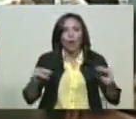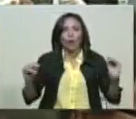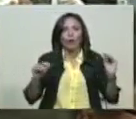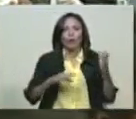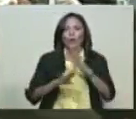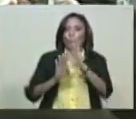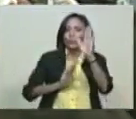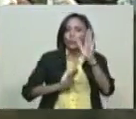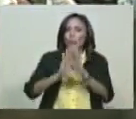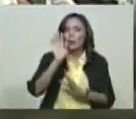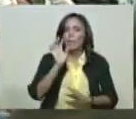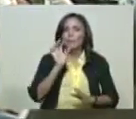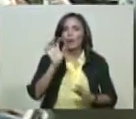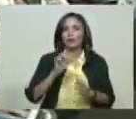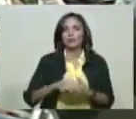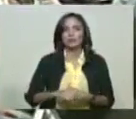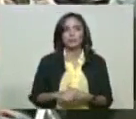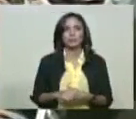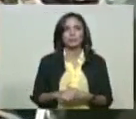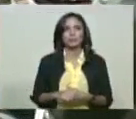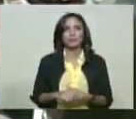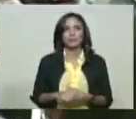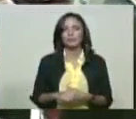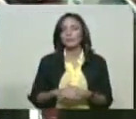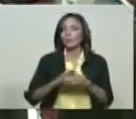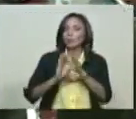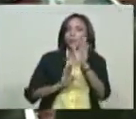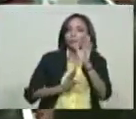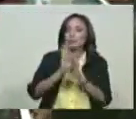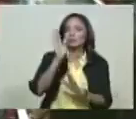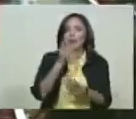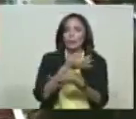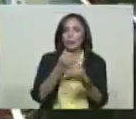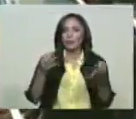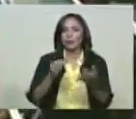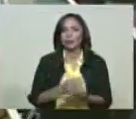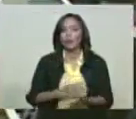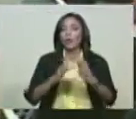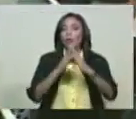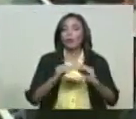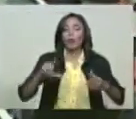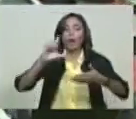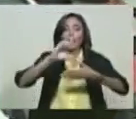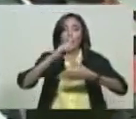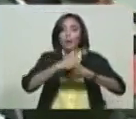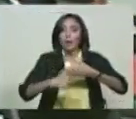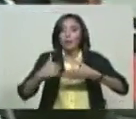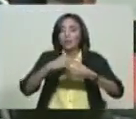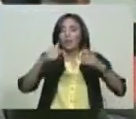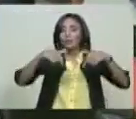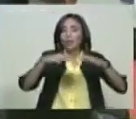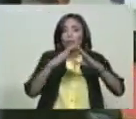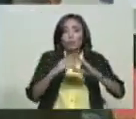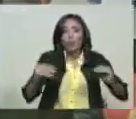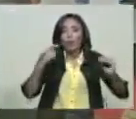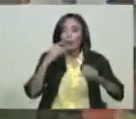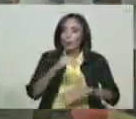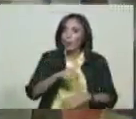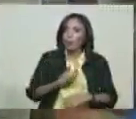potencia media en el marco de américa latina' lo tenemos todo hermano